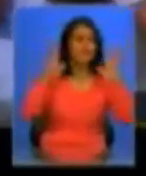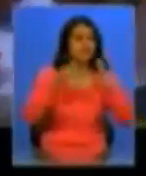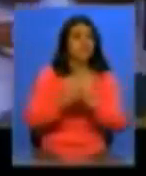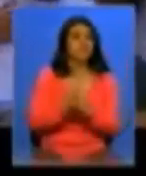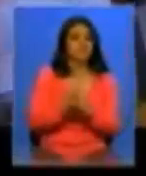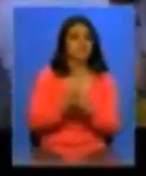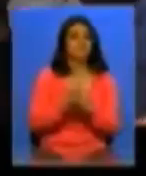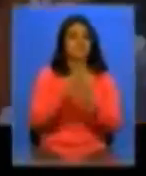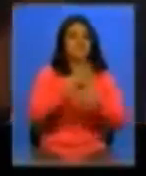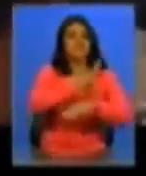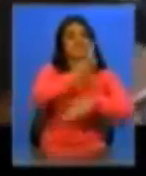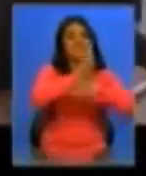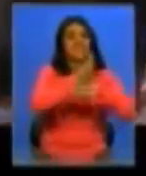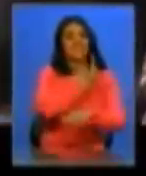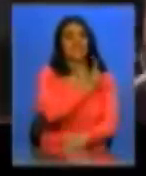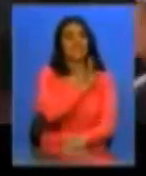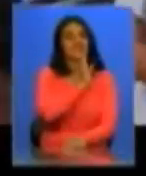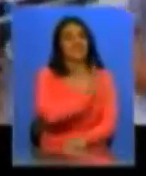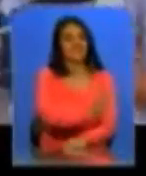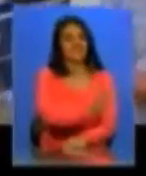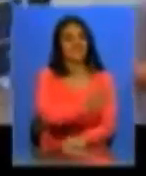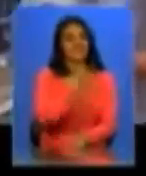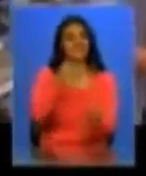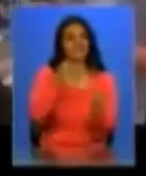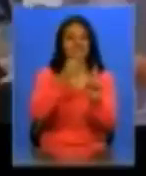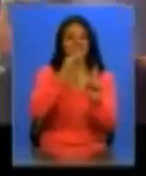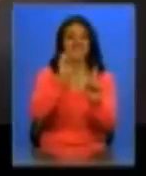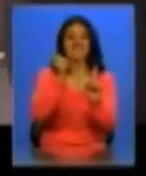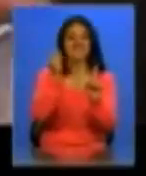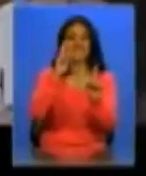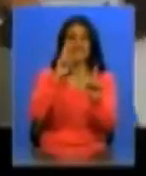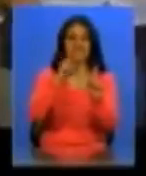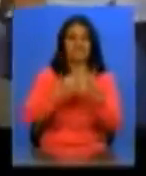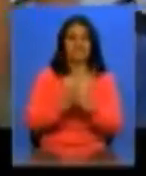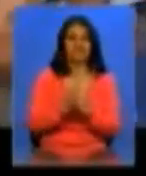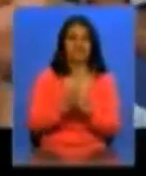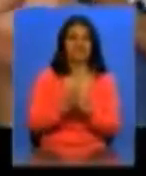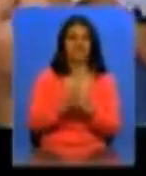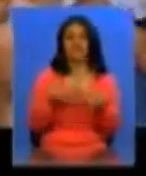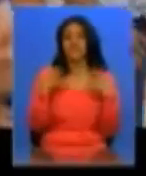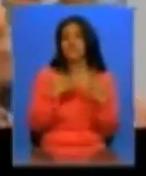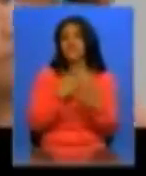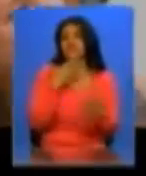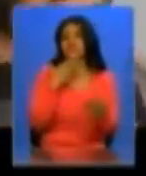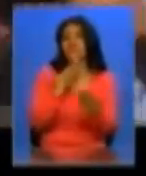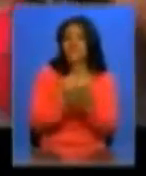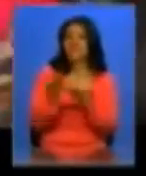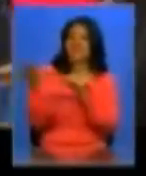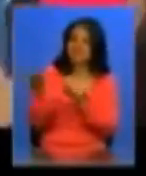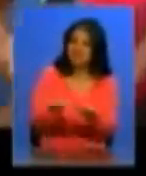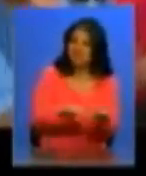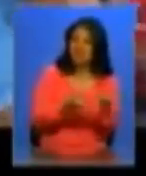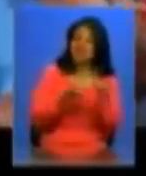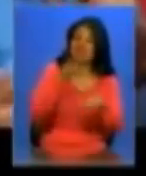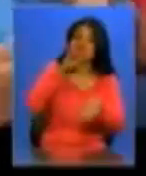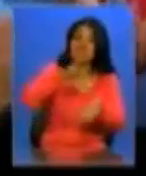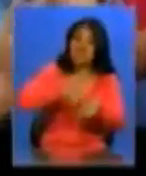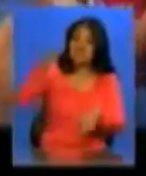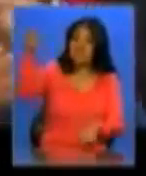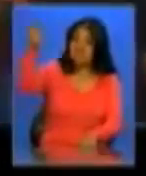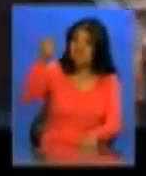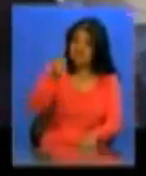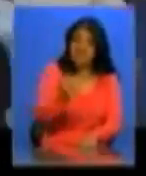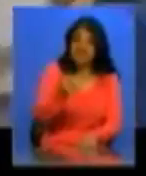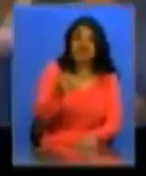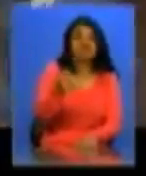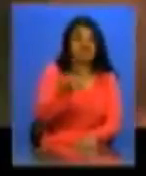por el rector de la universidad, César Quesada Abad, quien se mostró agradecido de tener por primera vez la